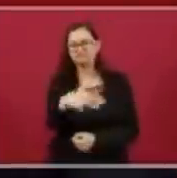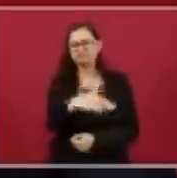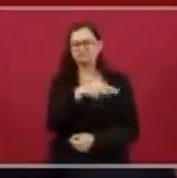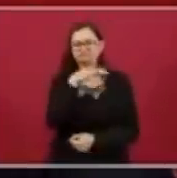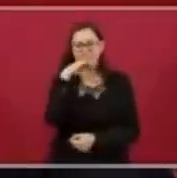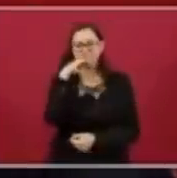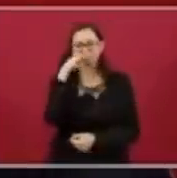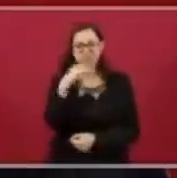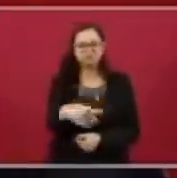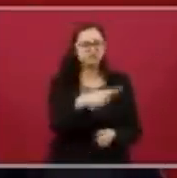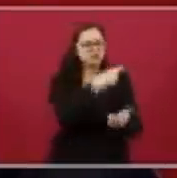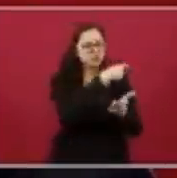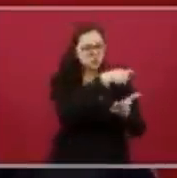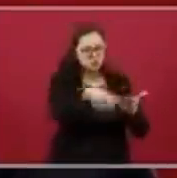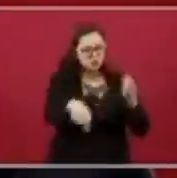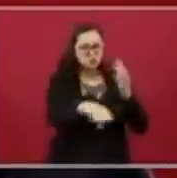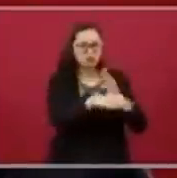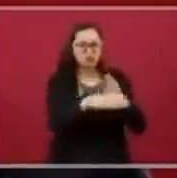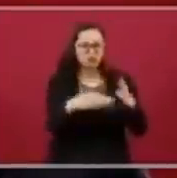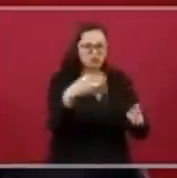de equipos,